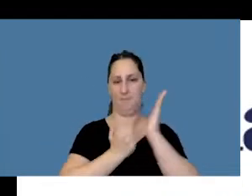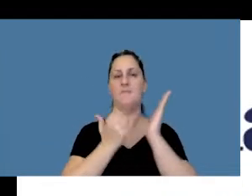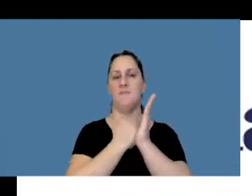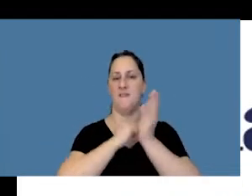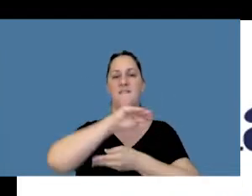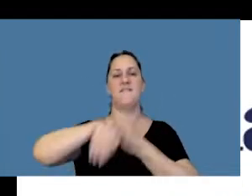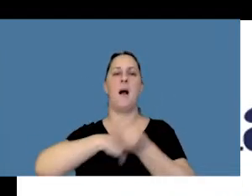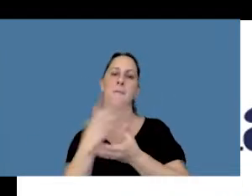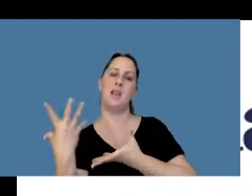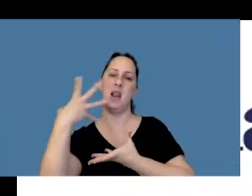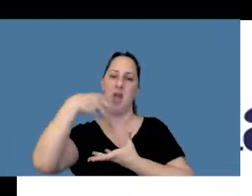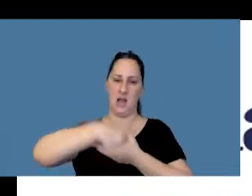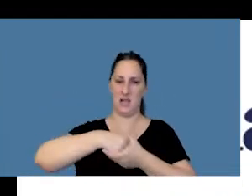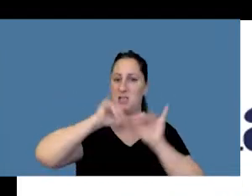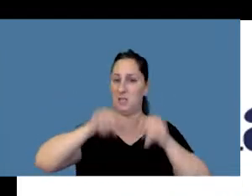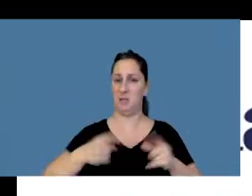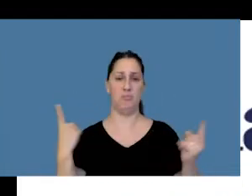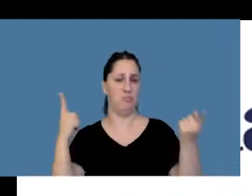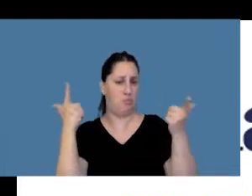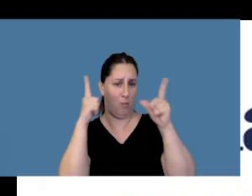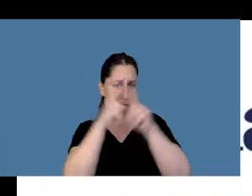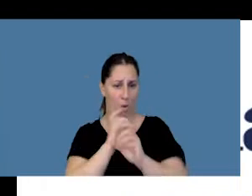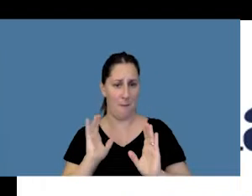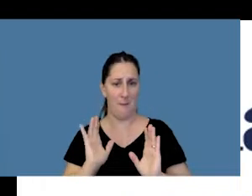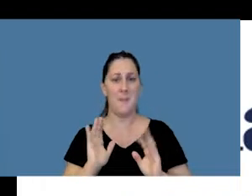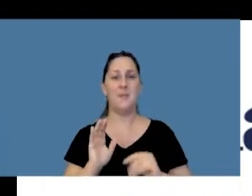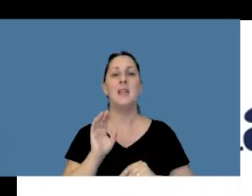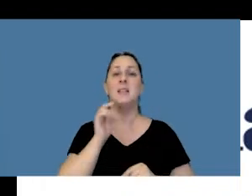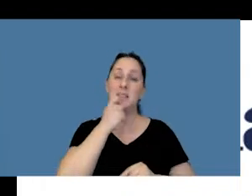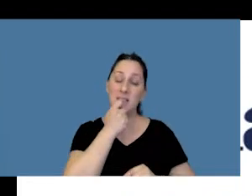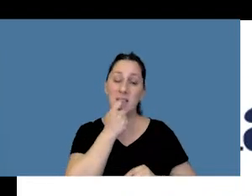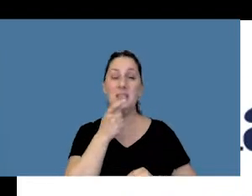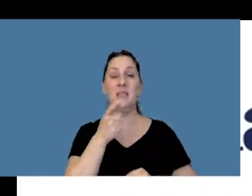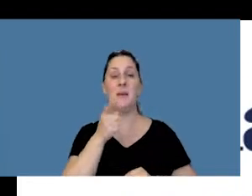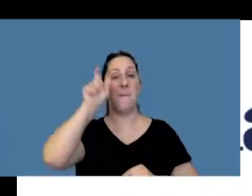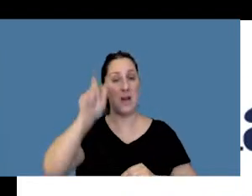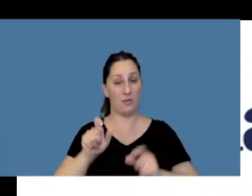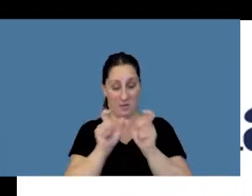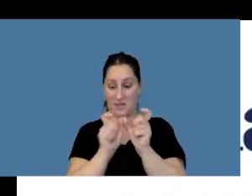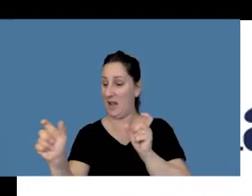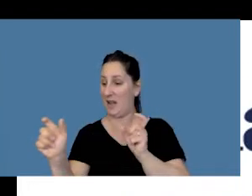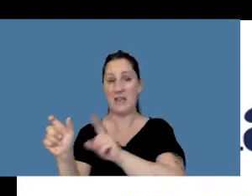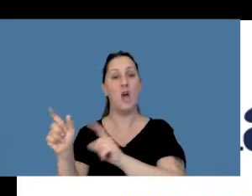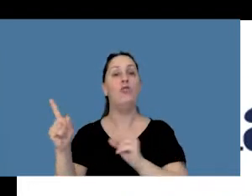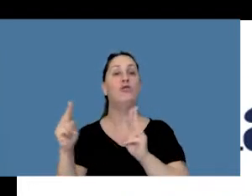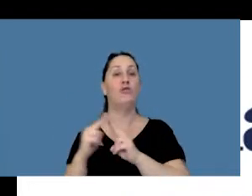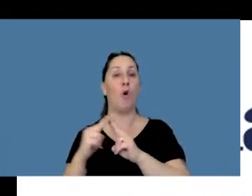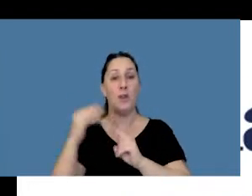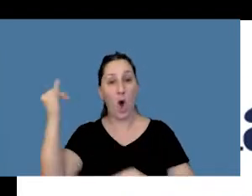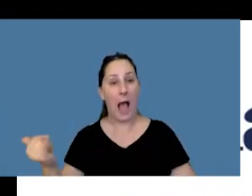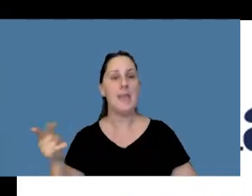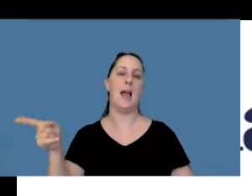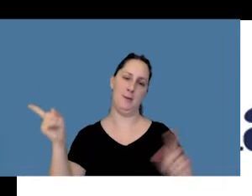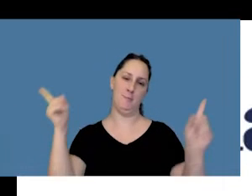familia. Ahí se acabó el problema. Lo van a tener si quien tenga la extensión fuera un sobrino, por ejemplo.